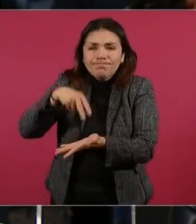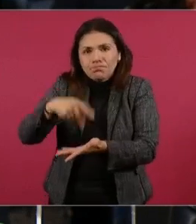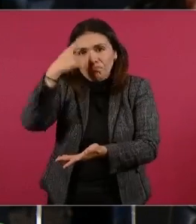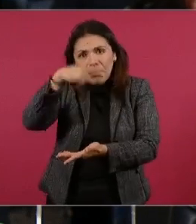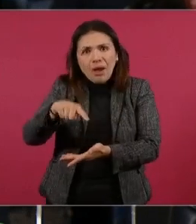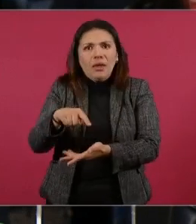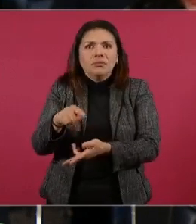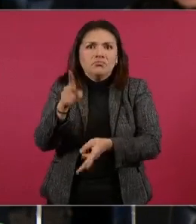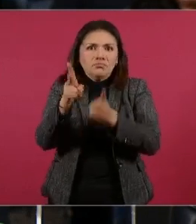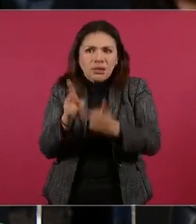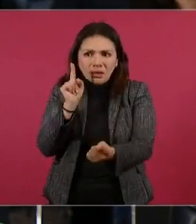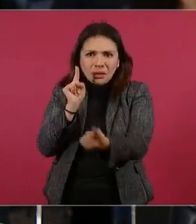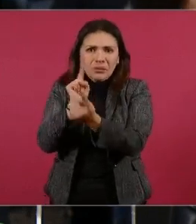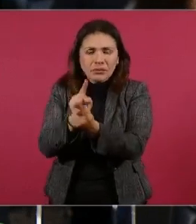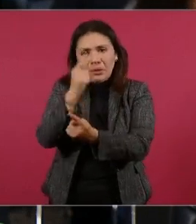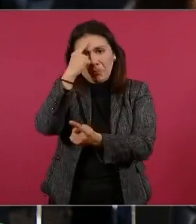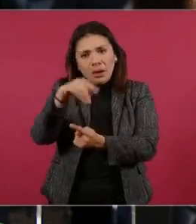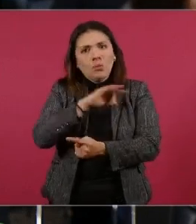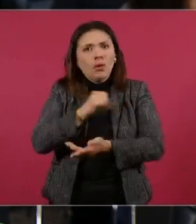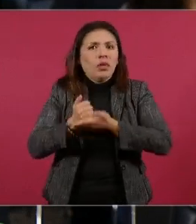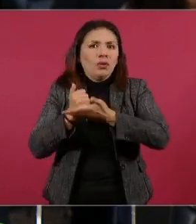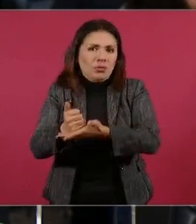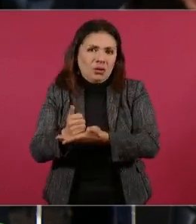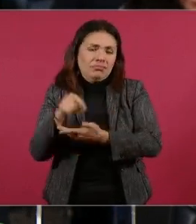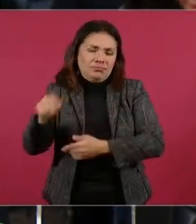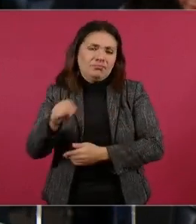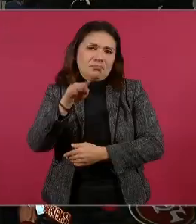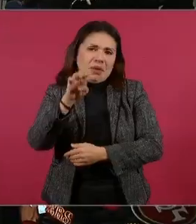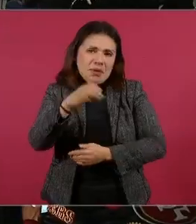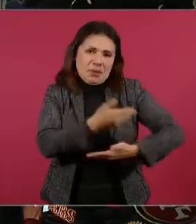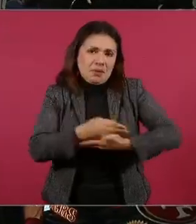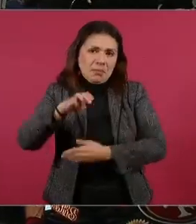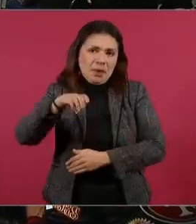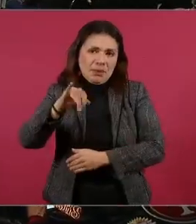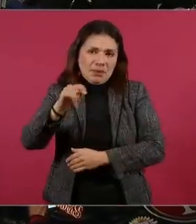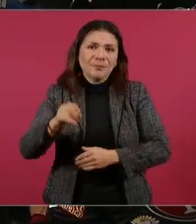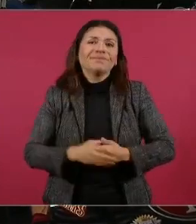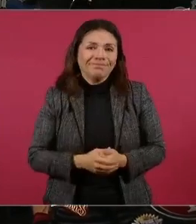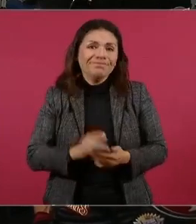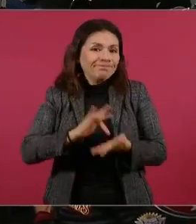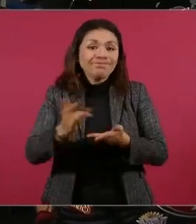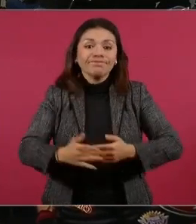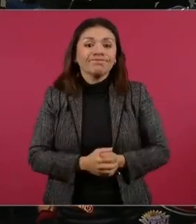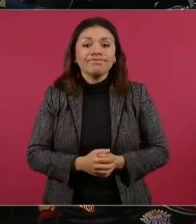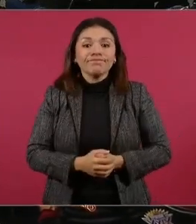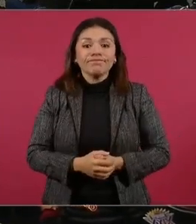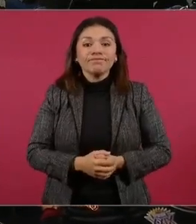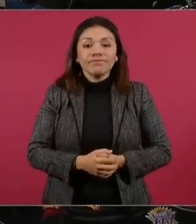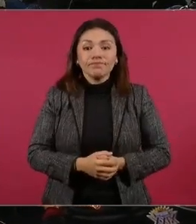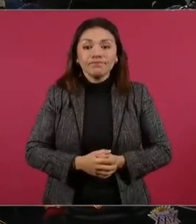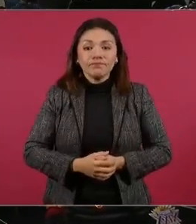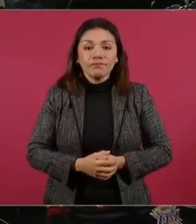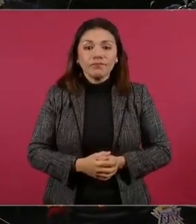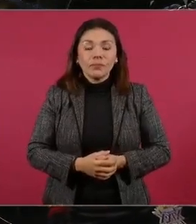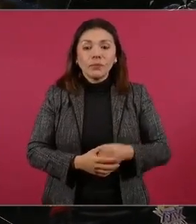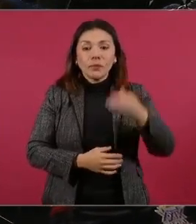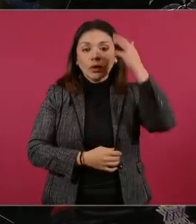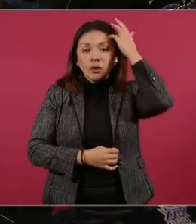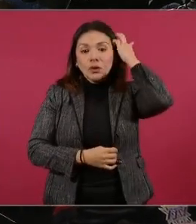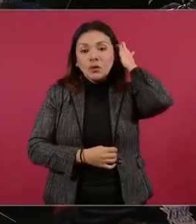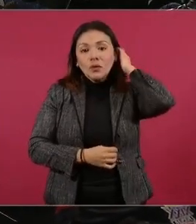en el buen sentido de la palabra para que se pueda hacer algo por memito Gracias sería todo por de mi parte pues